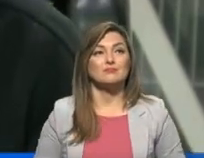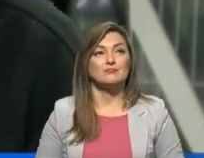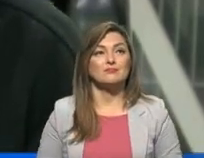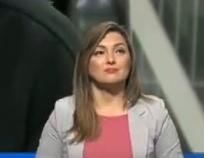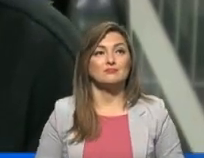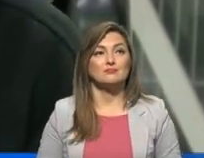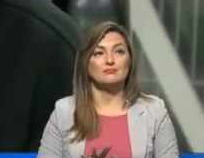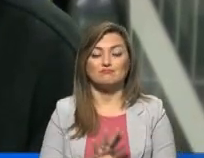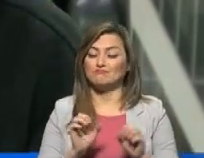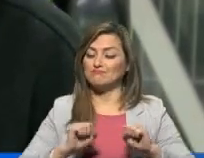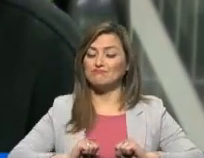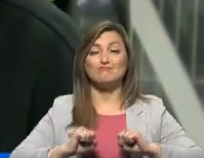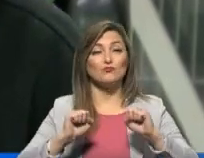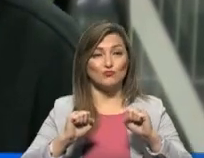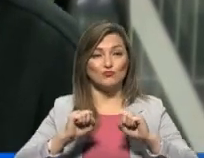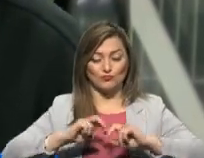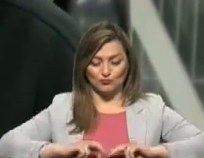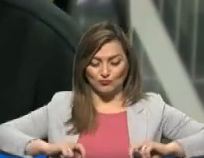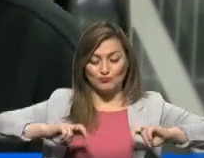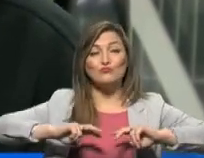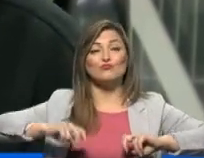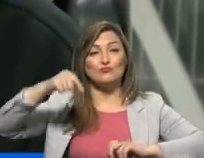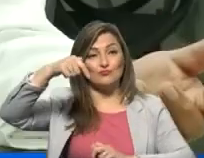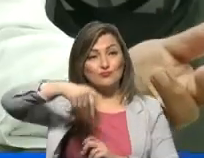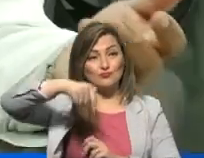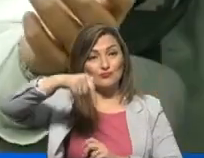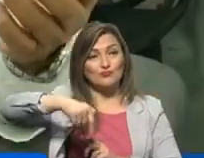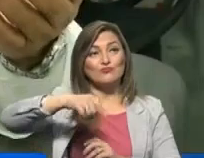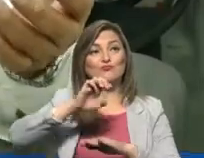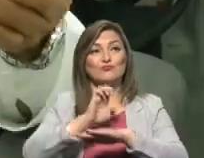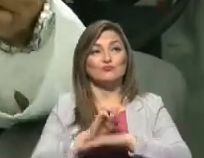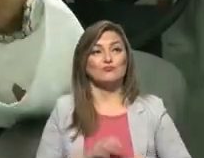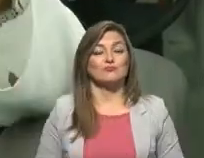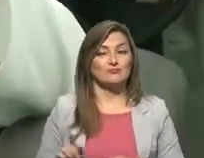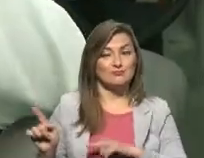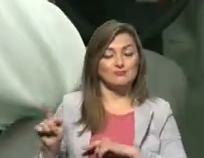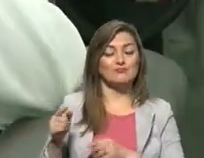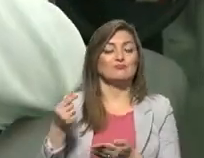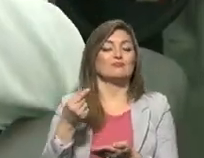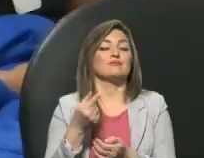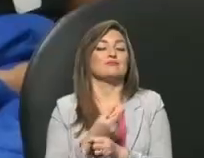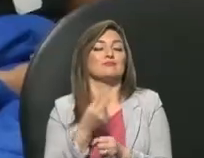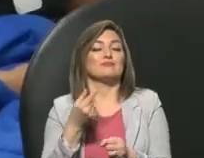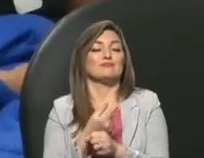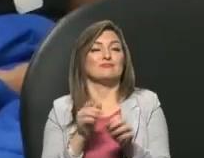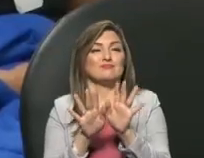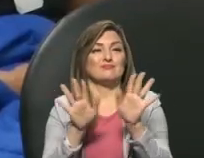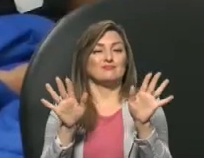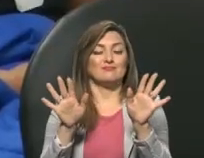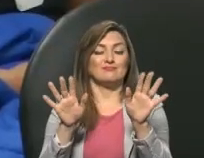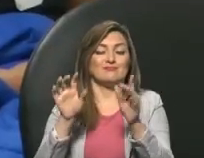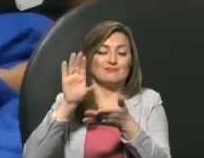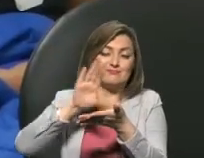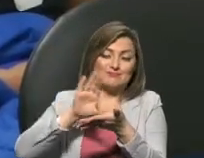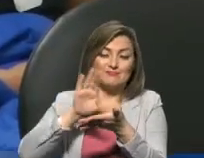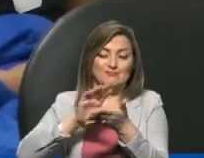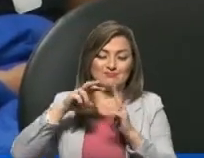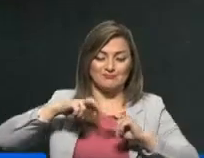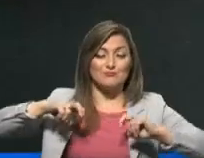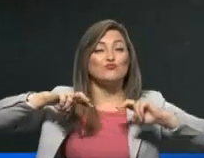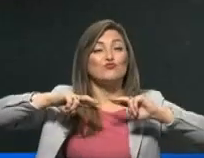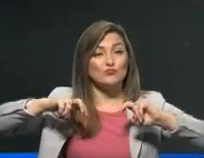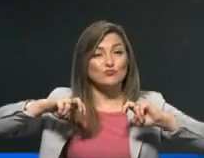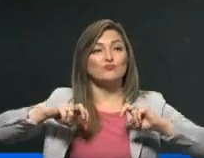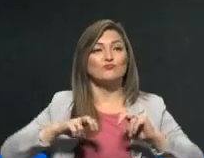COVID, pueda salir de una investigación realizada aquí en el país. Hugo Vergara, gerente general de Biodimed, centro en donde se realiza la